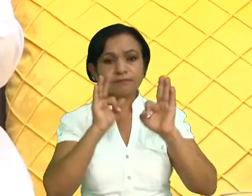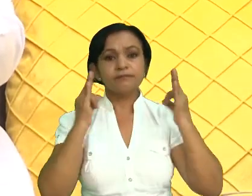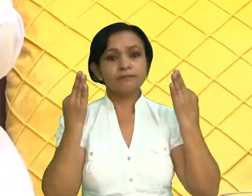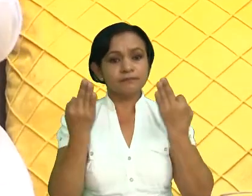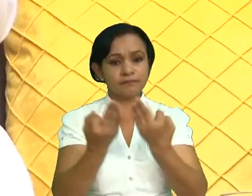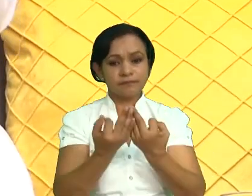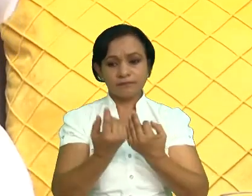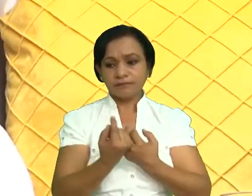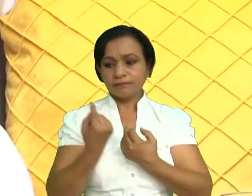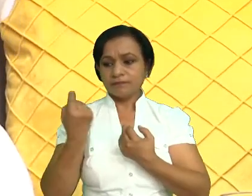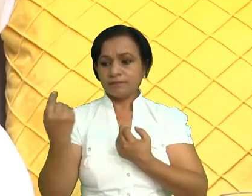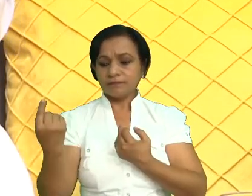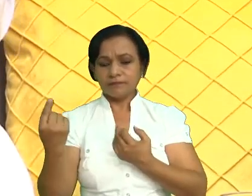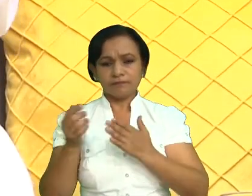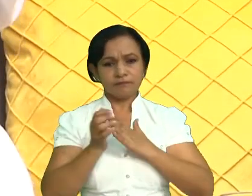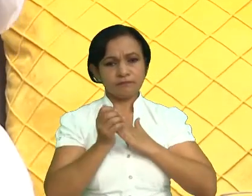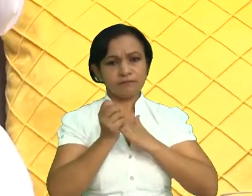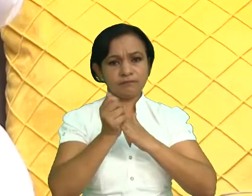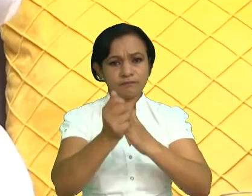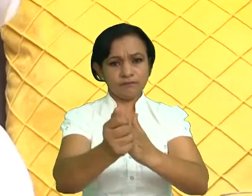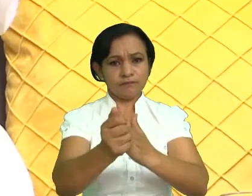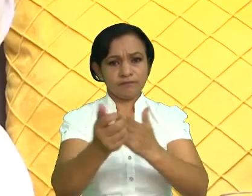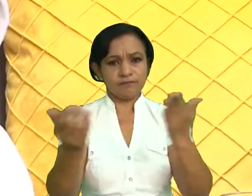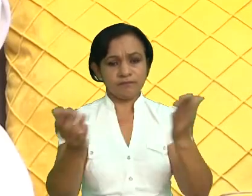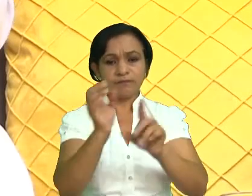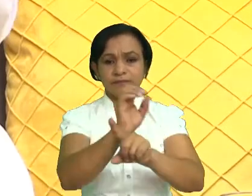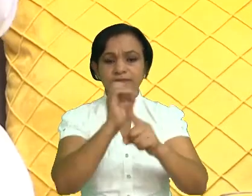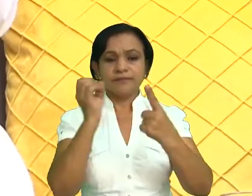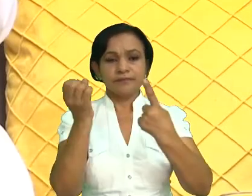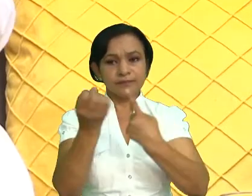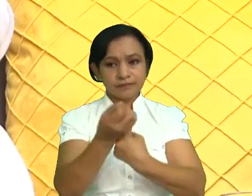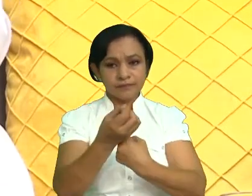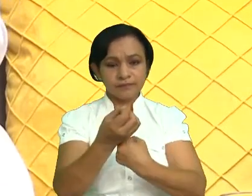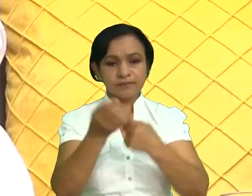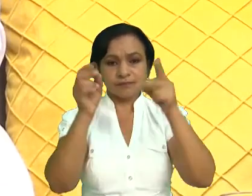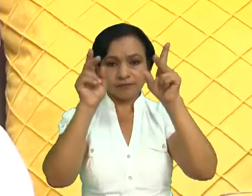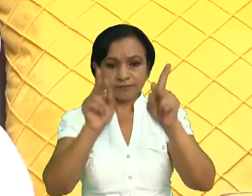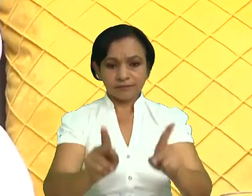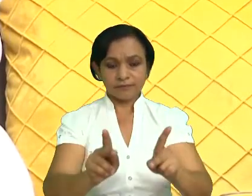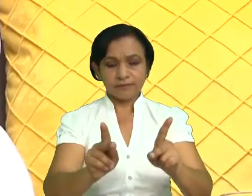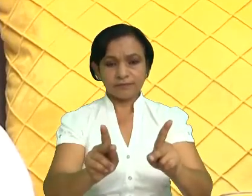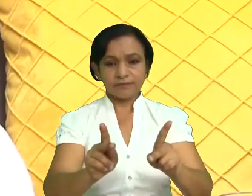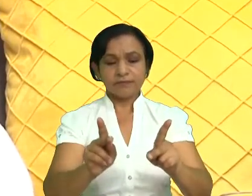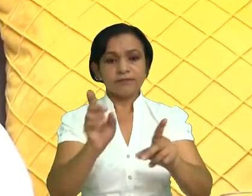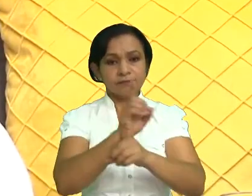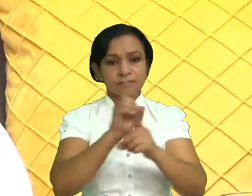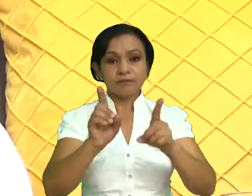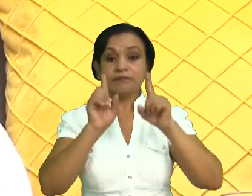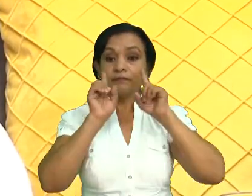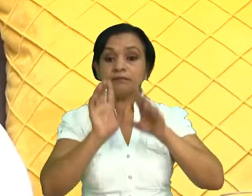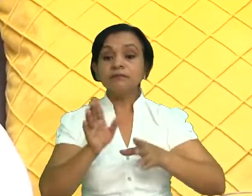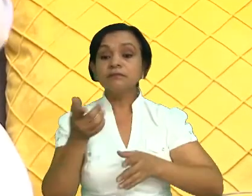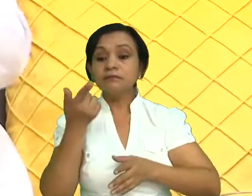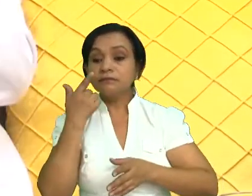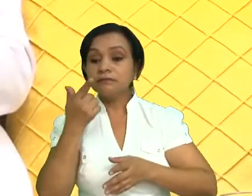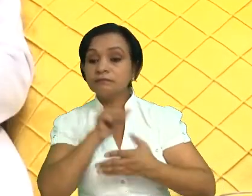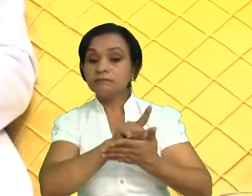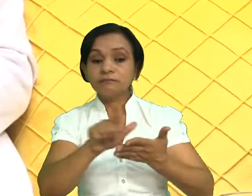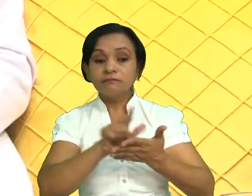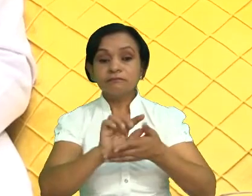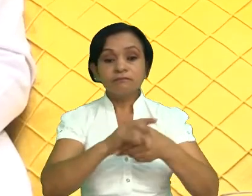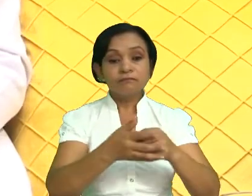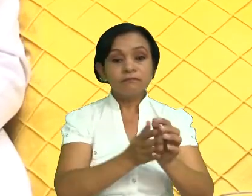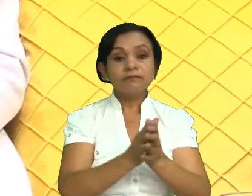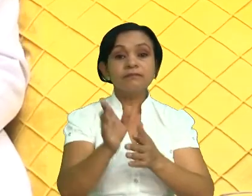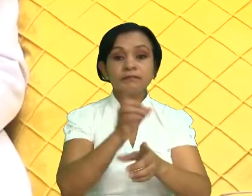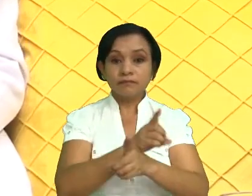familia como los dirigentes, como los organizadores, como las personas que están garantizando que se estén cumpliendo esas medidas de